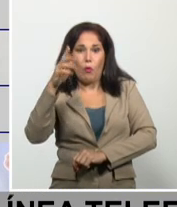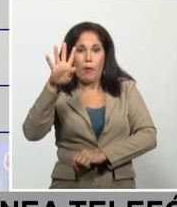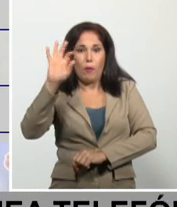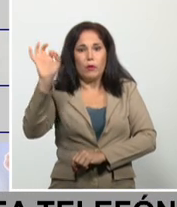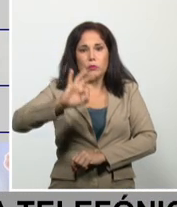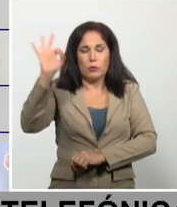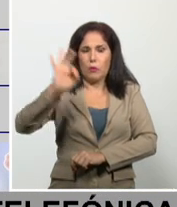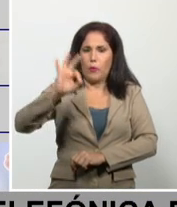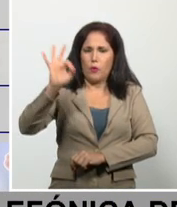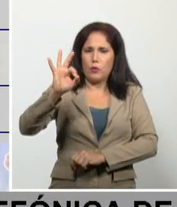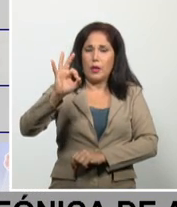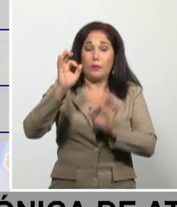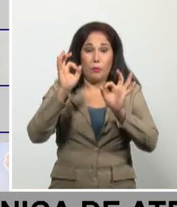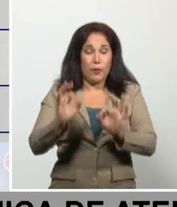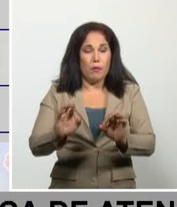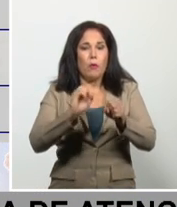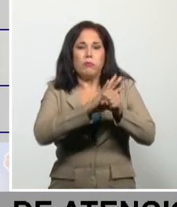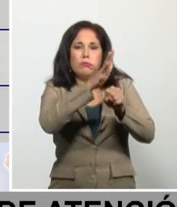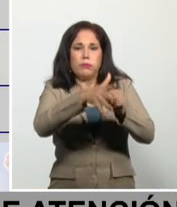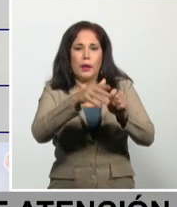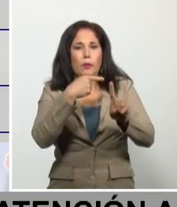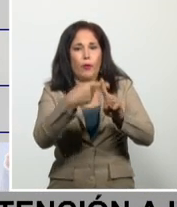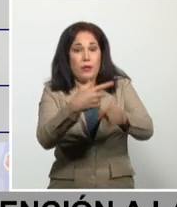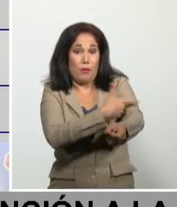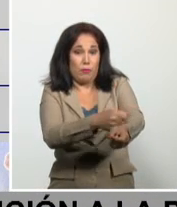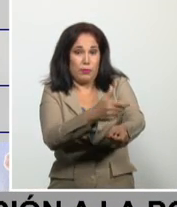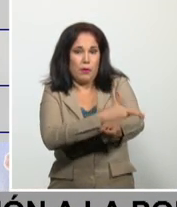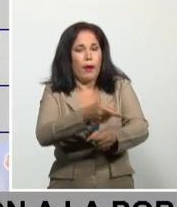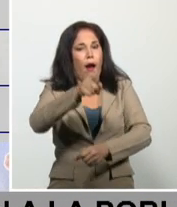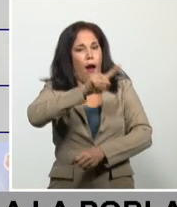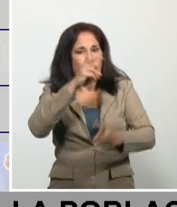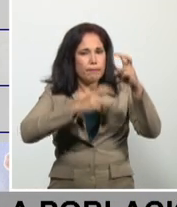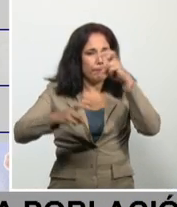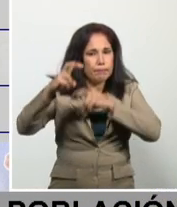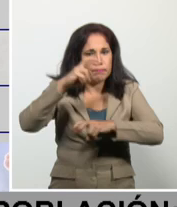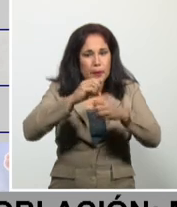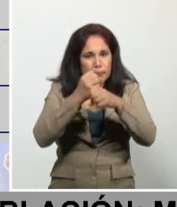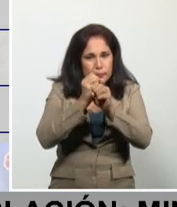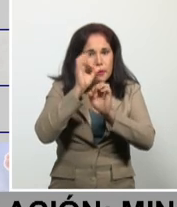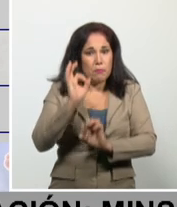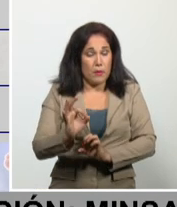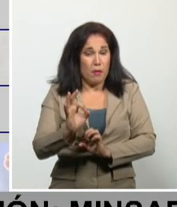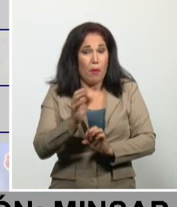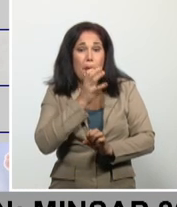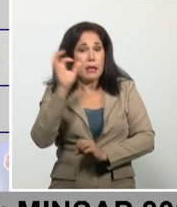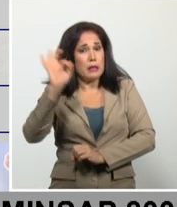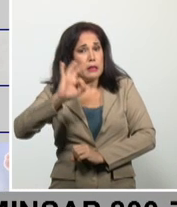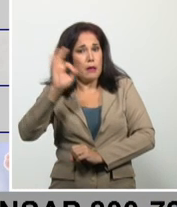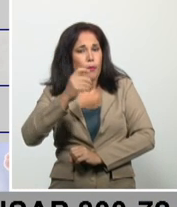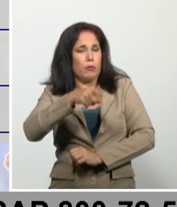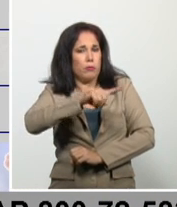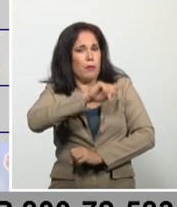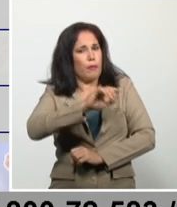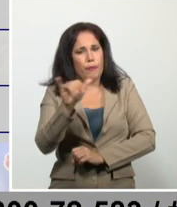2,4% de positividad de las muestras estudiadas, similar en los porcientos a lo del día anterior.